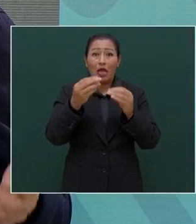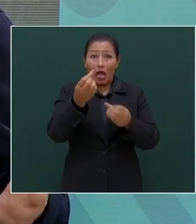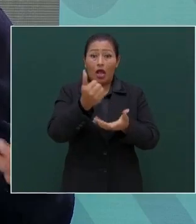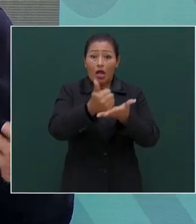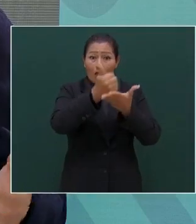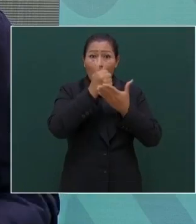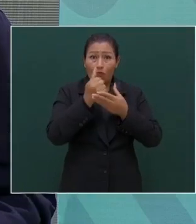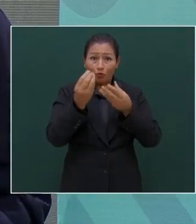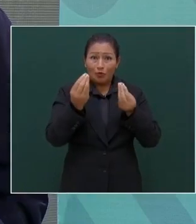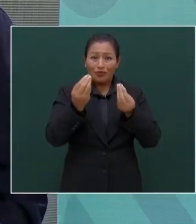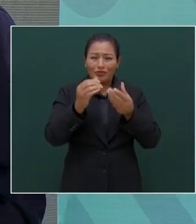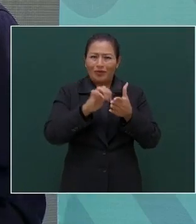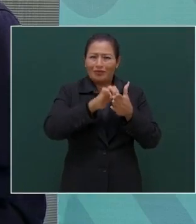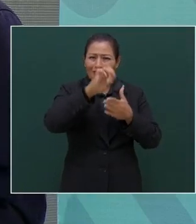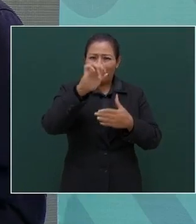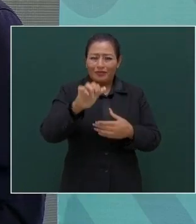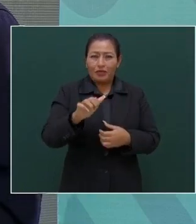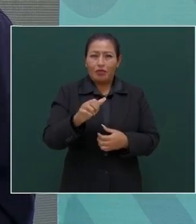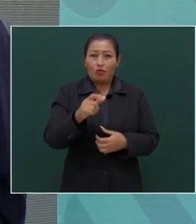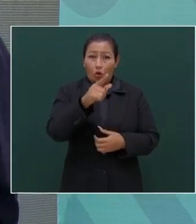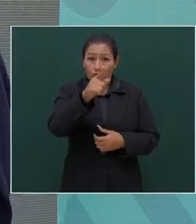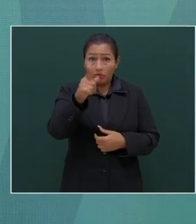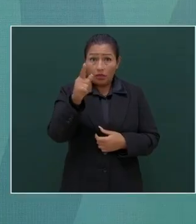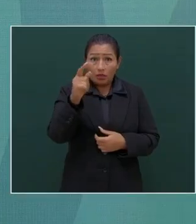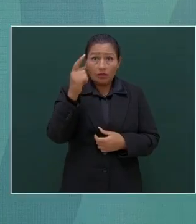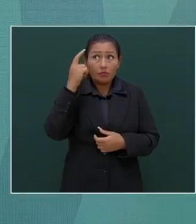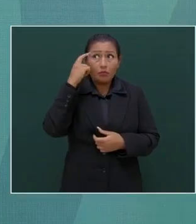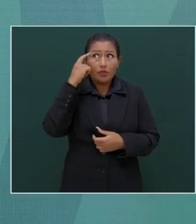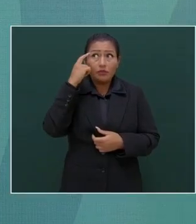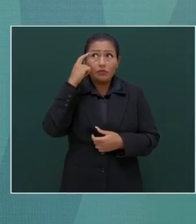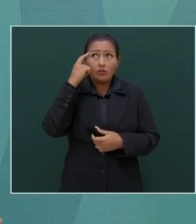Imagínense si no tuviésemos